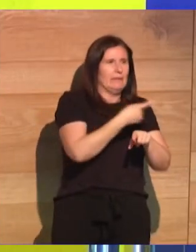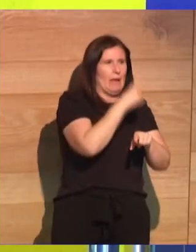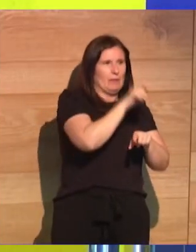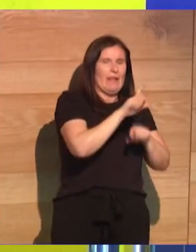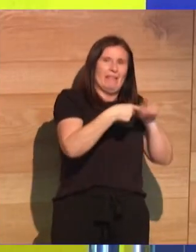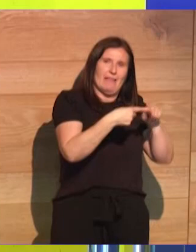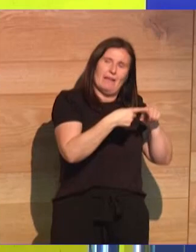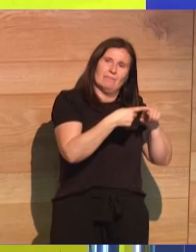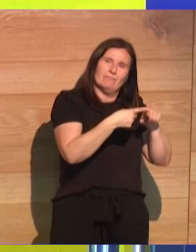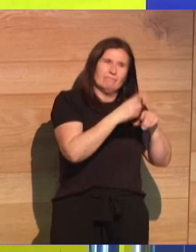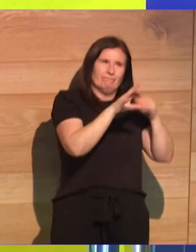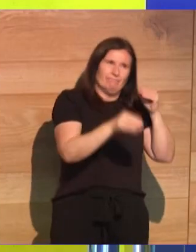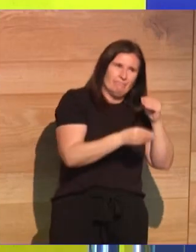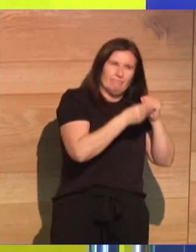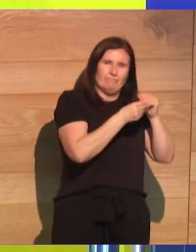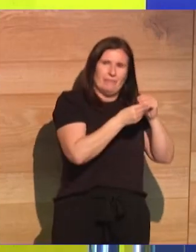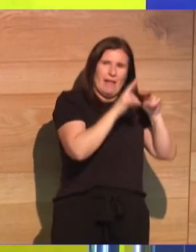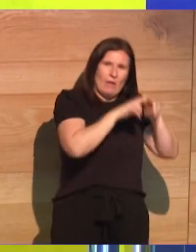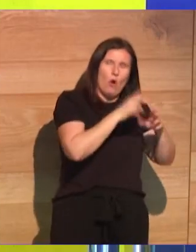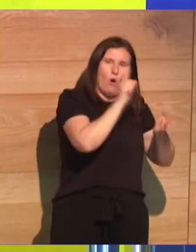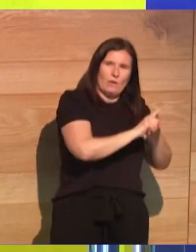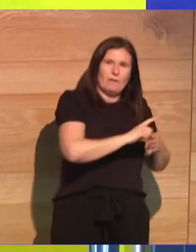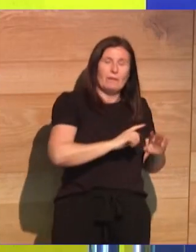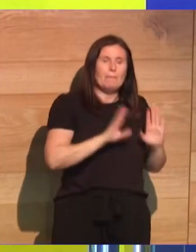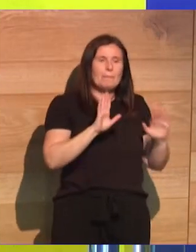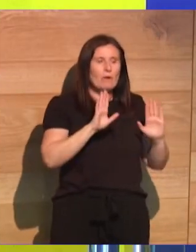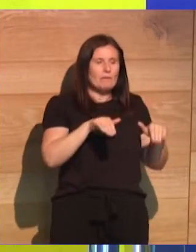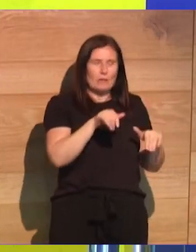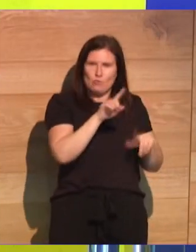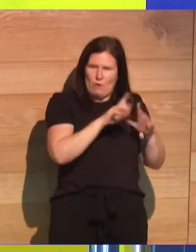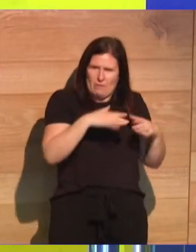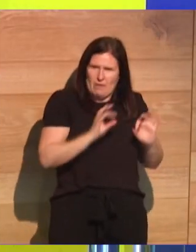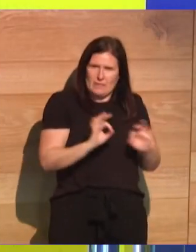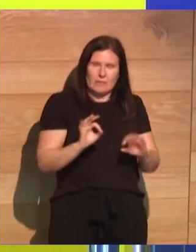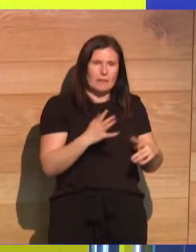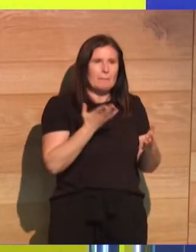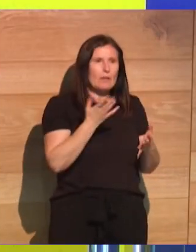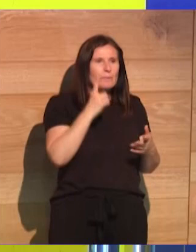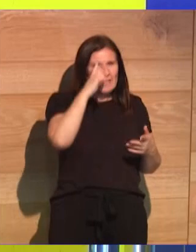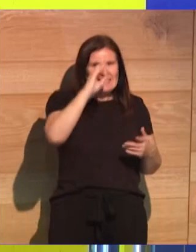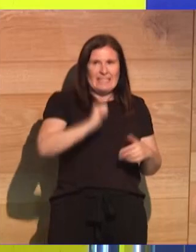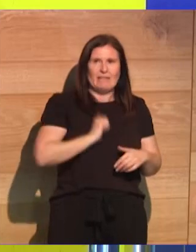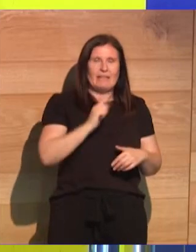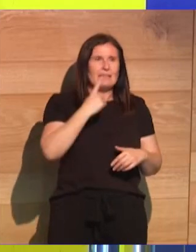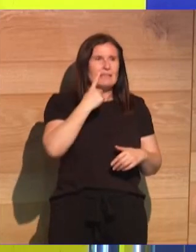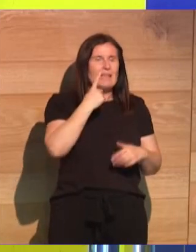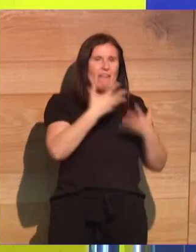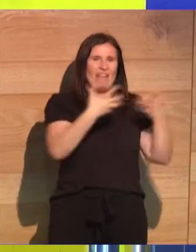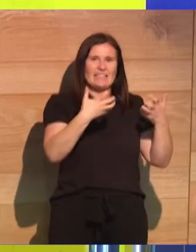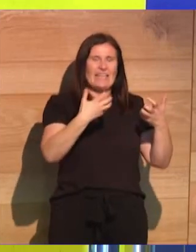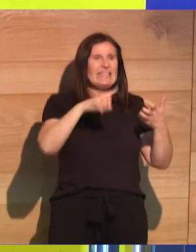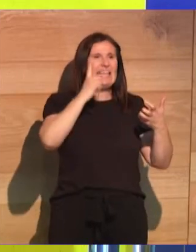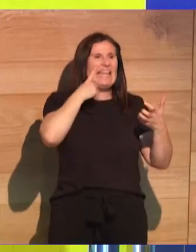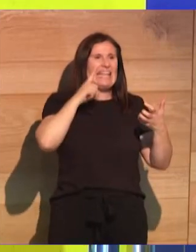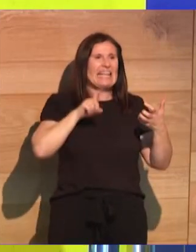problema? ¿O cuál es el vicio, por así decirlo? Que lo que decimos es la inteligencia artificial detecta cáncer. Claro,